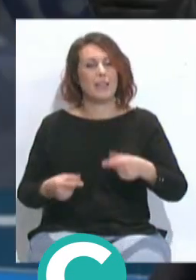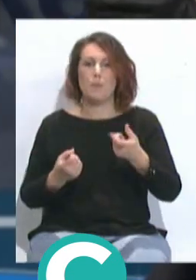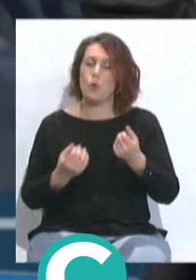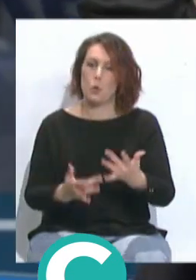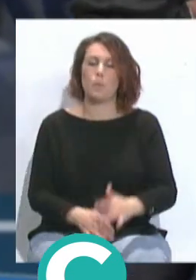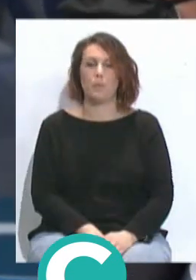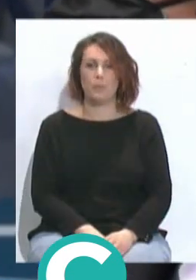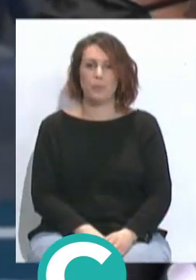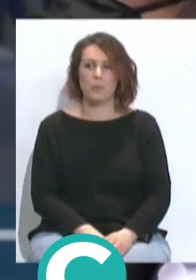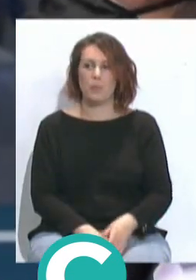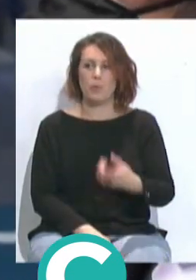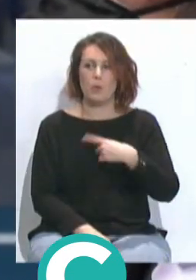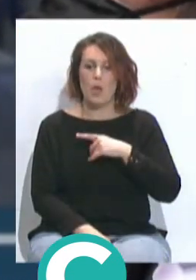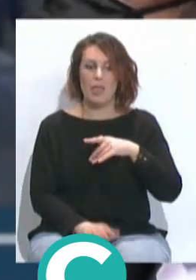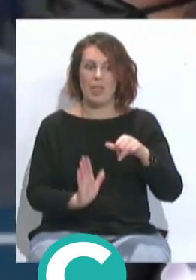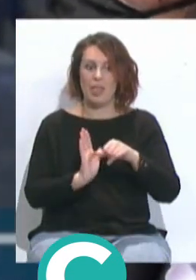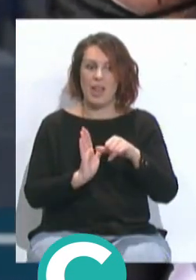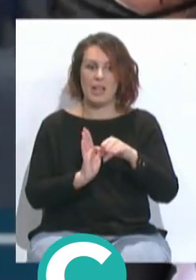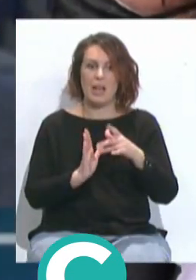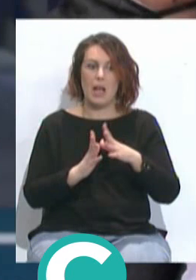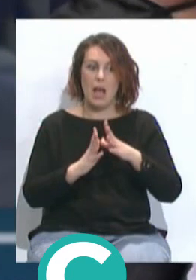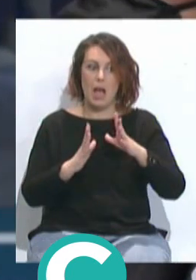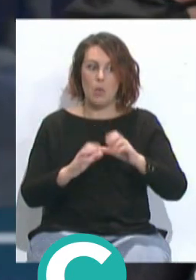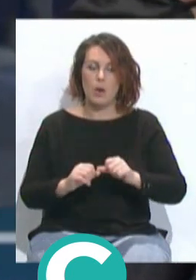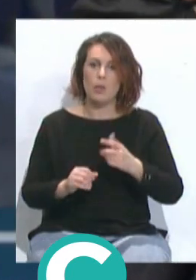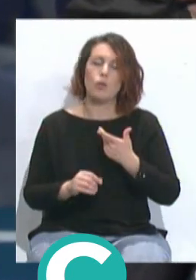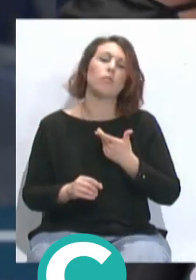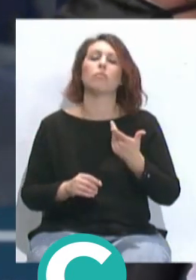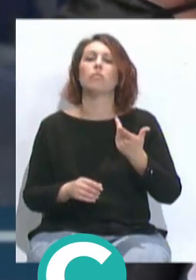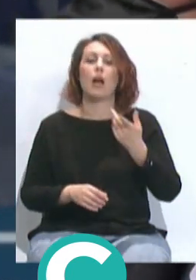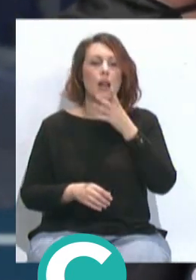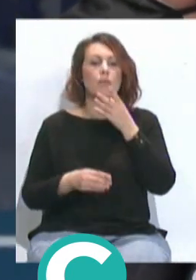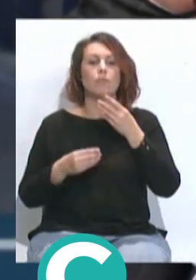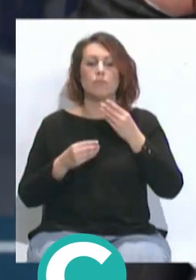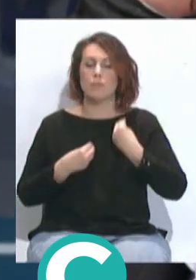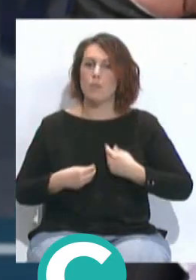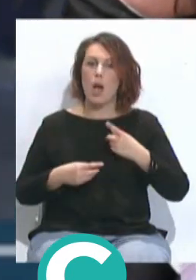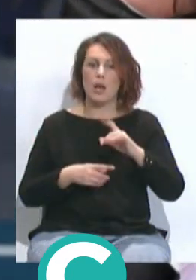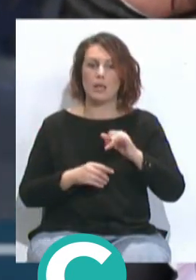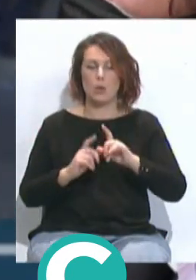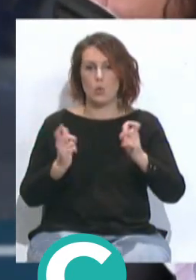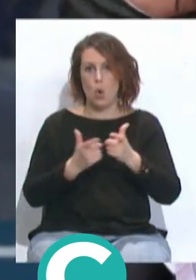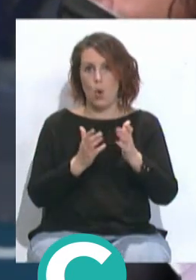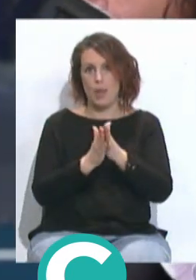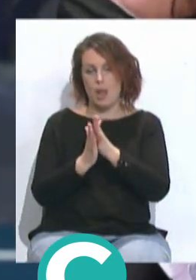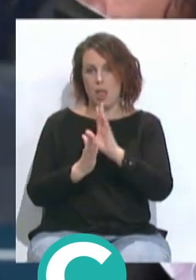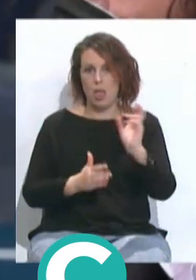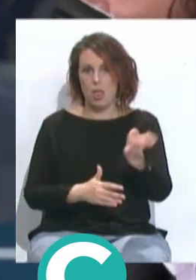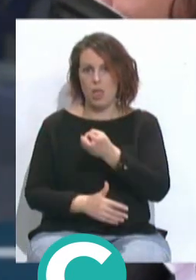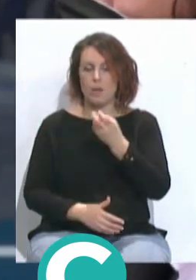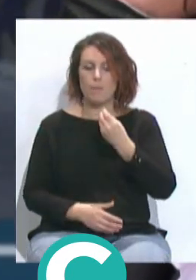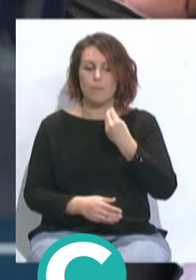Estamos cerca de encontrar un antente cordial un punto de entendimiento ahora mismo precisamente hay una reunión entre varios compañeros donde se está